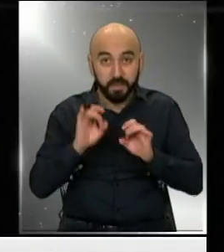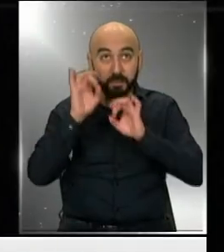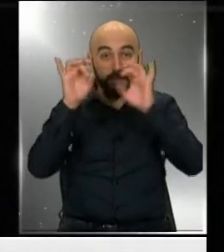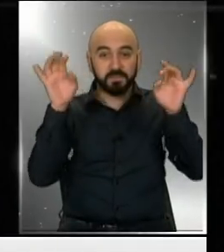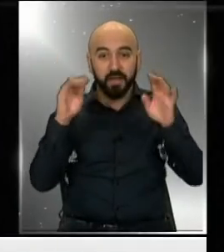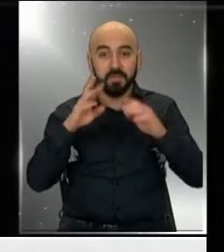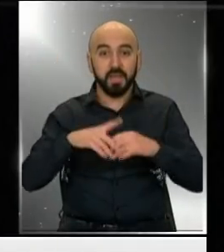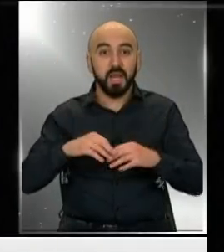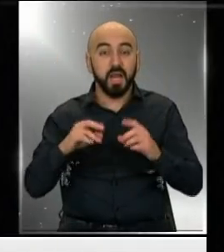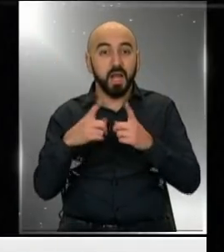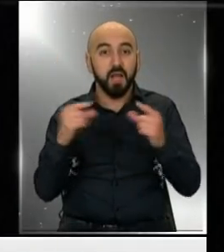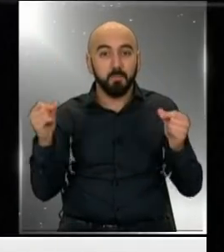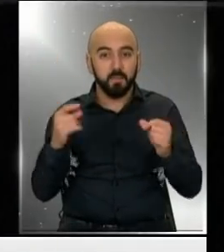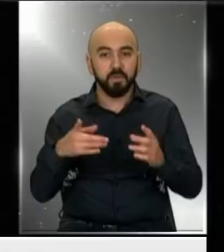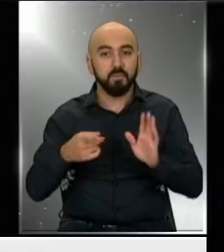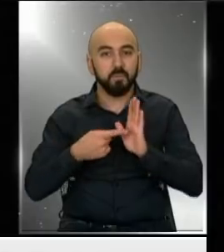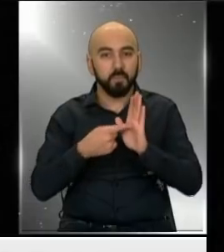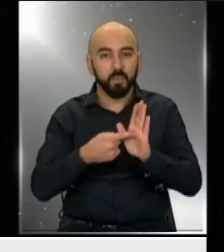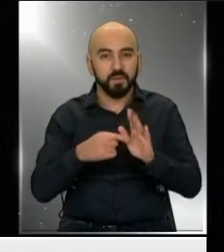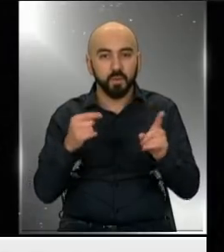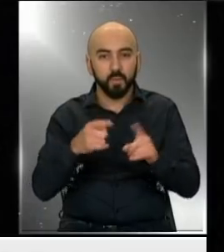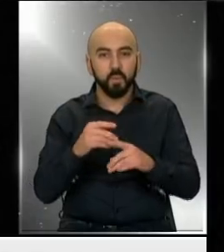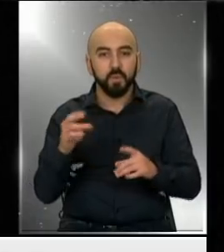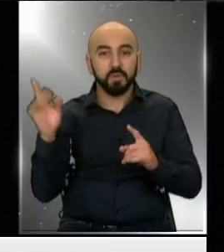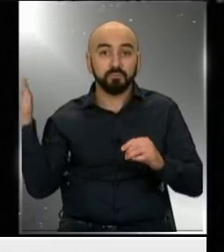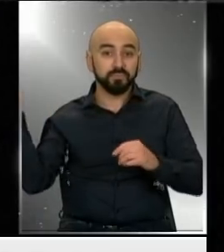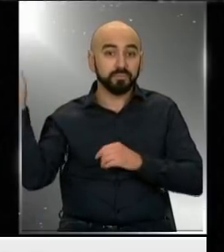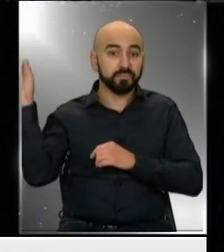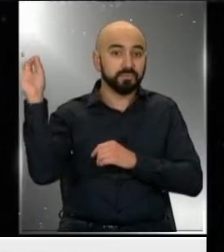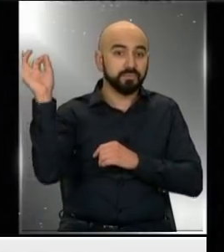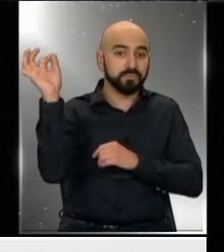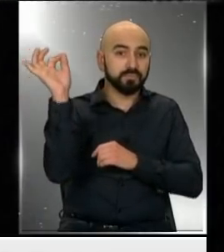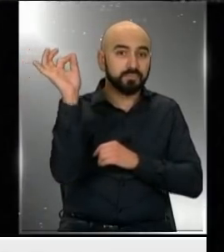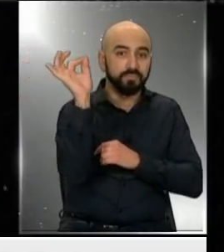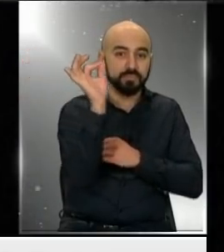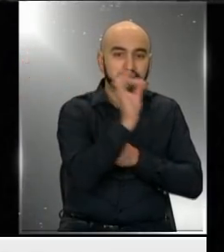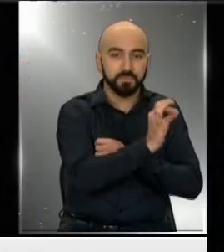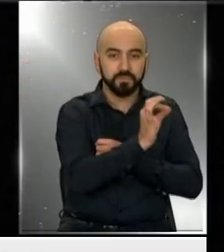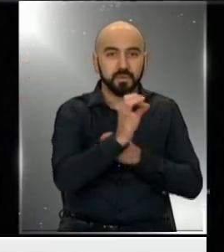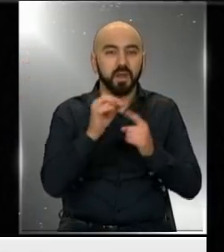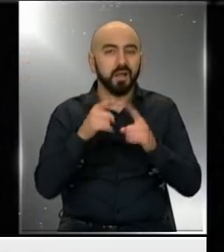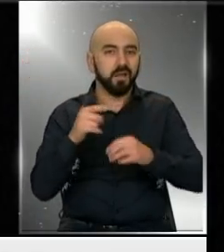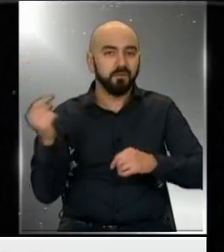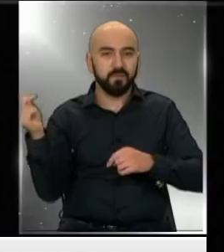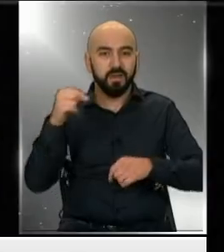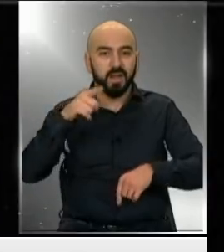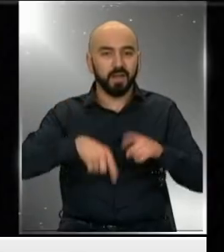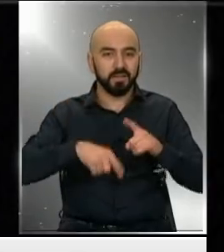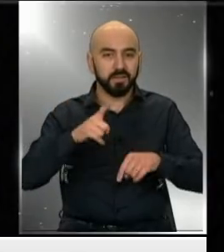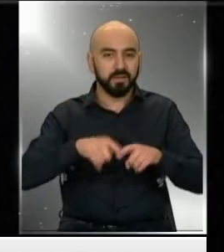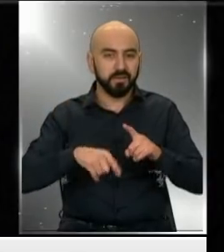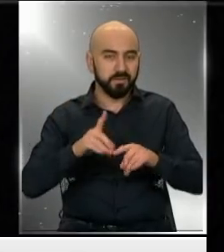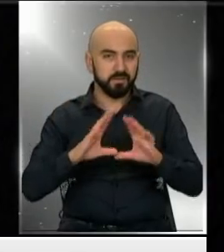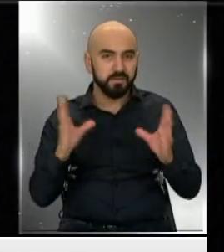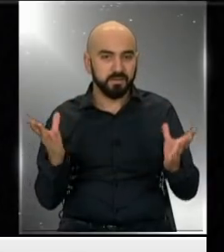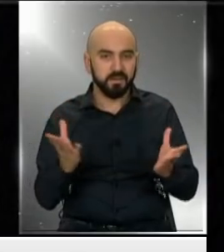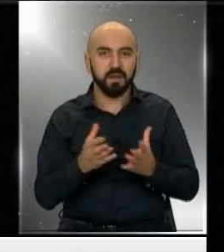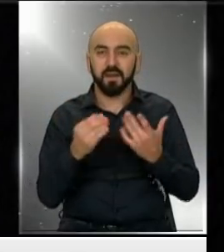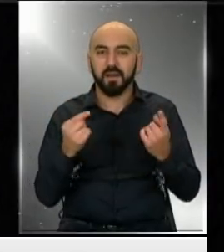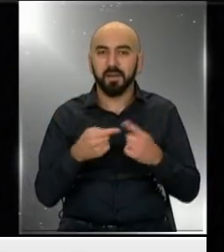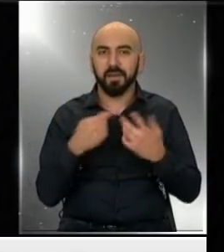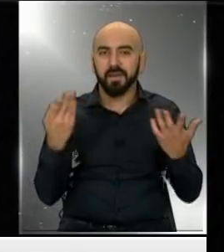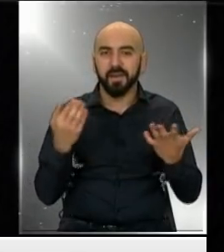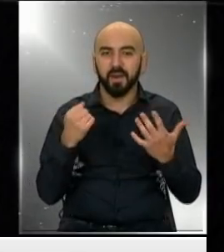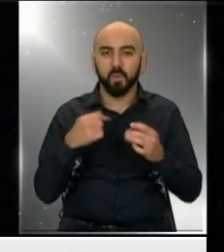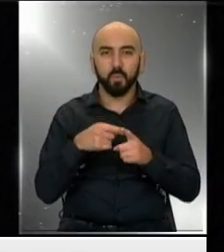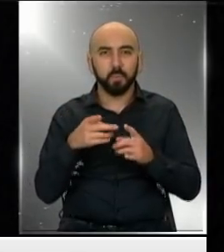ha anunciado la llegada de muestras de un asteroide a la Tierra, recolectadas por la sonda espacial Hayabusa 2 durante una